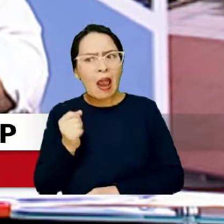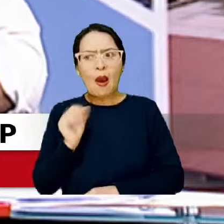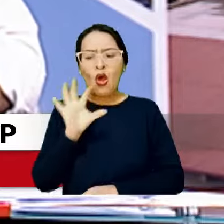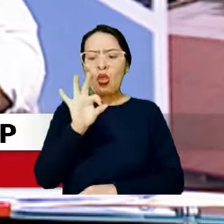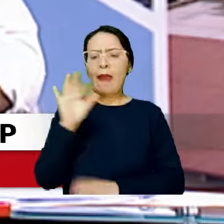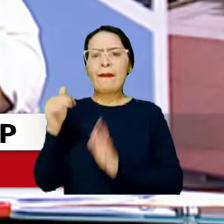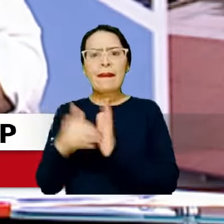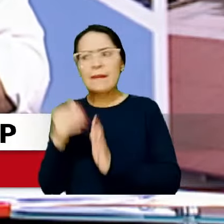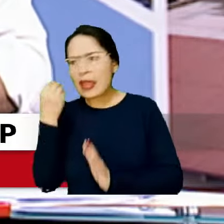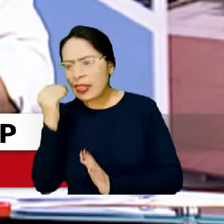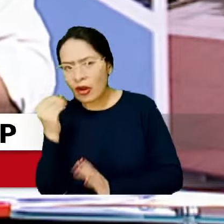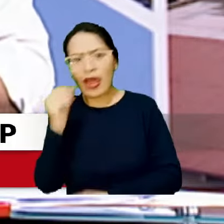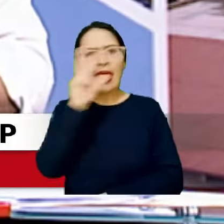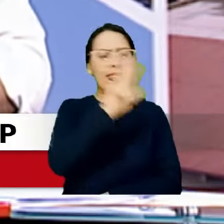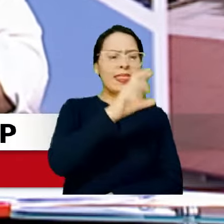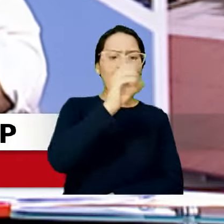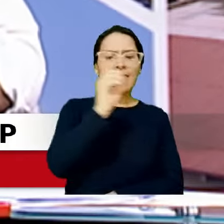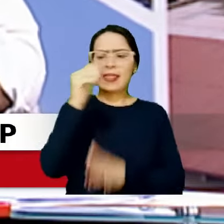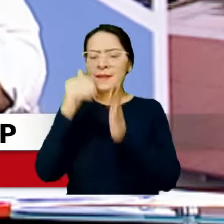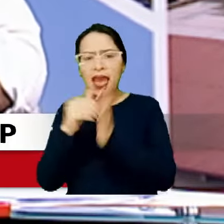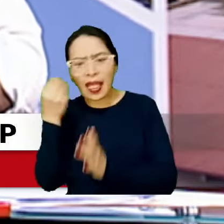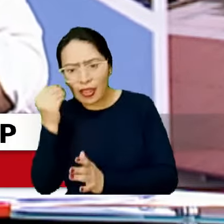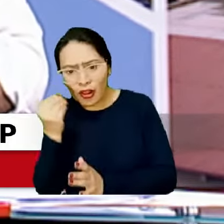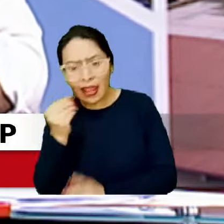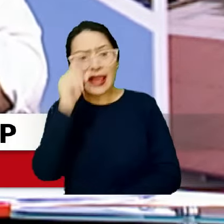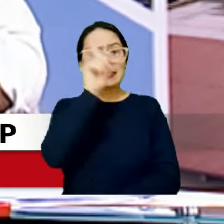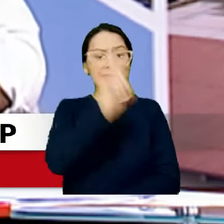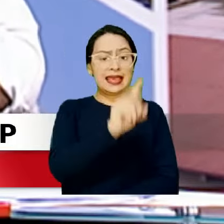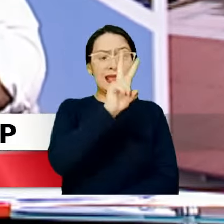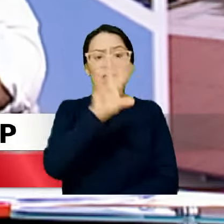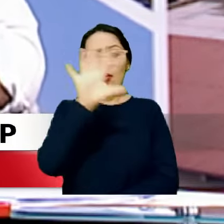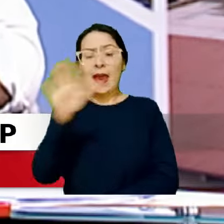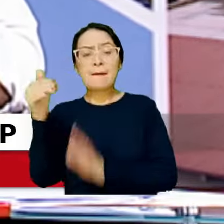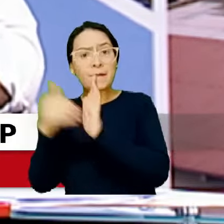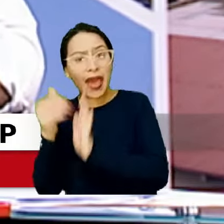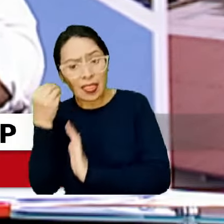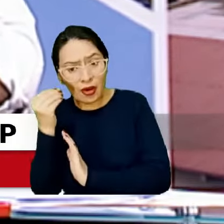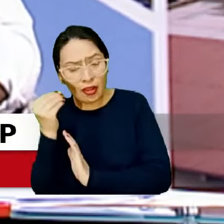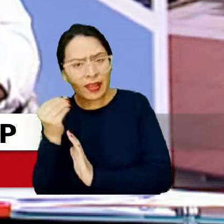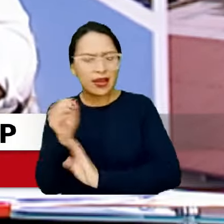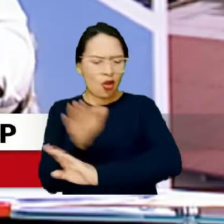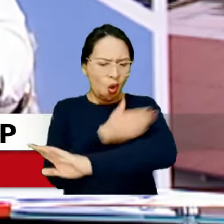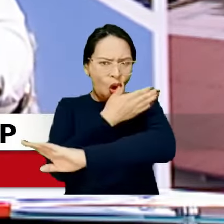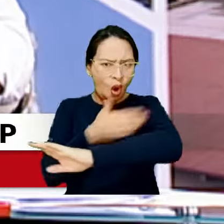concierto $30,000, concierto $125,000, concierto $145,000,